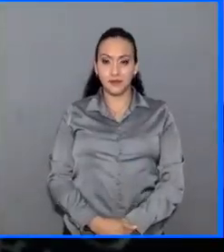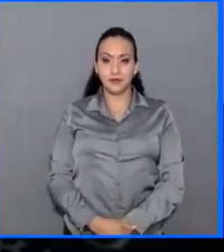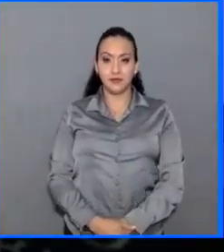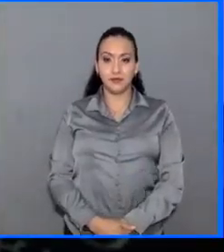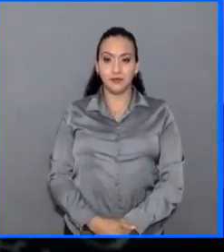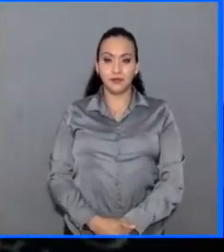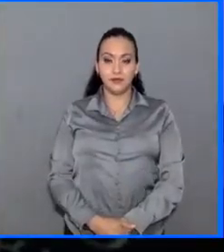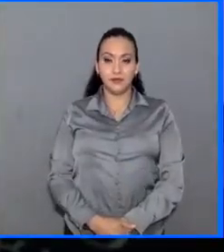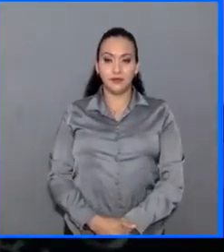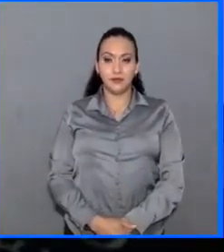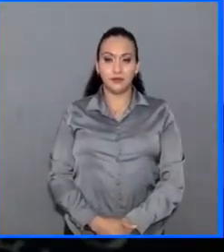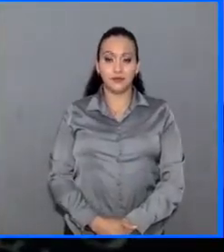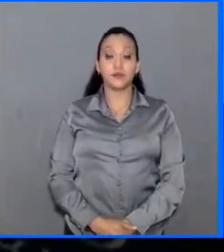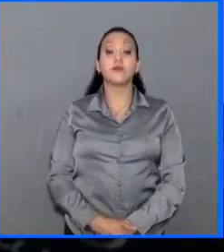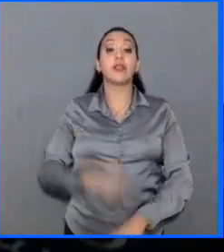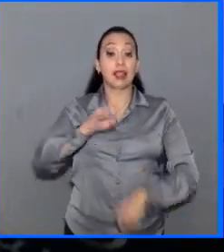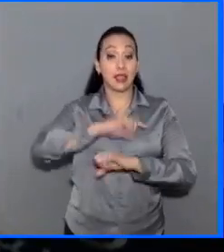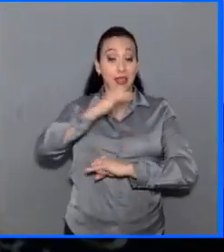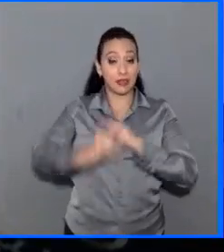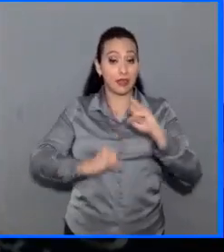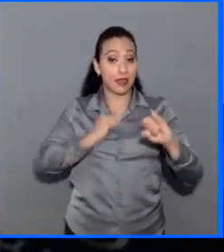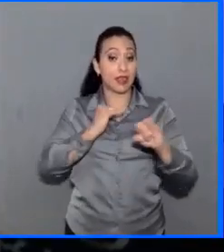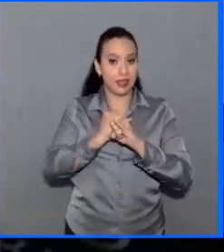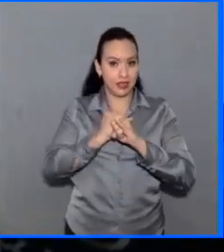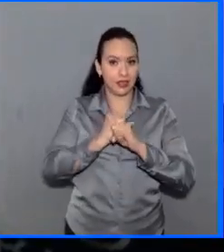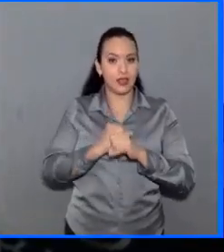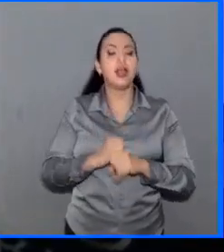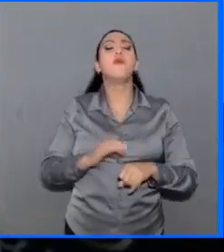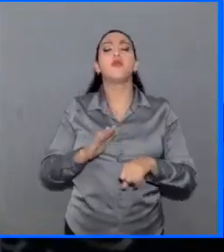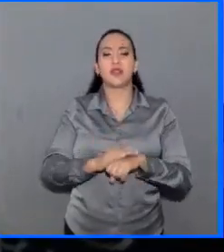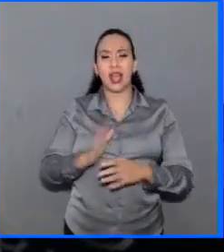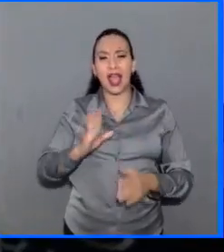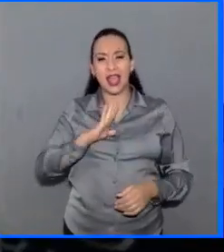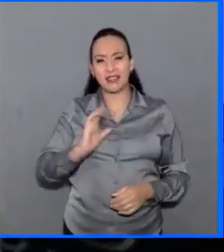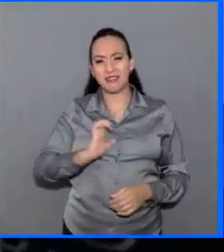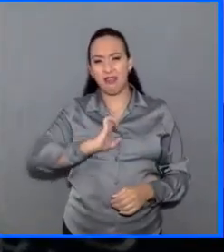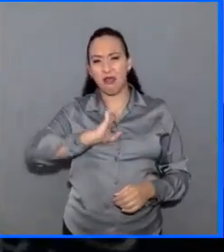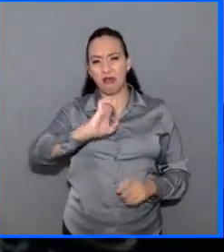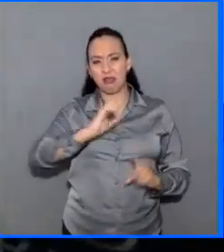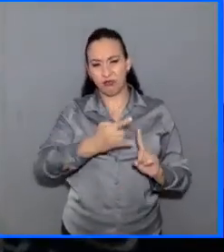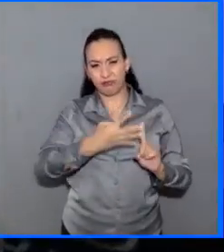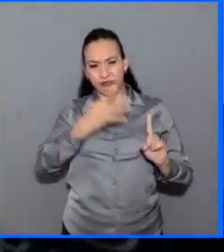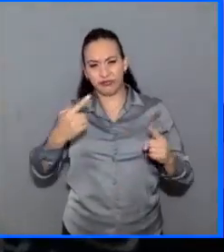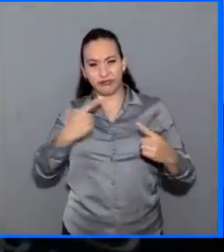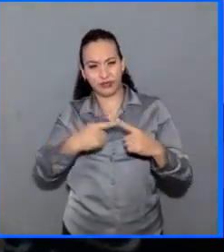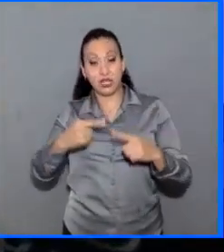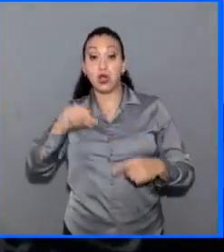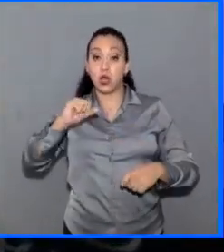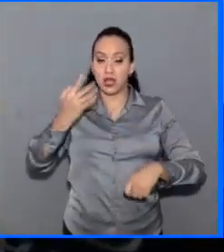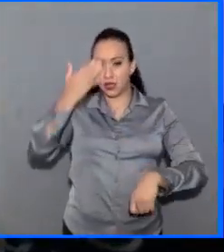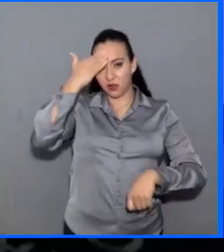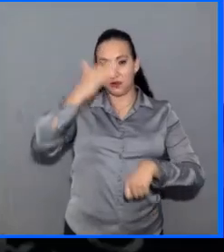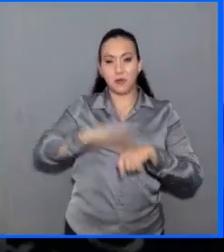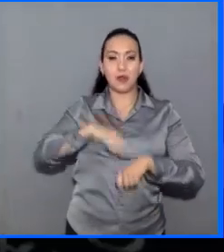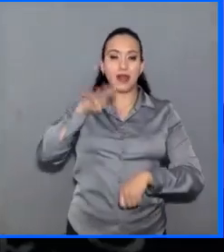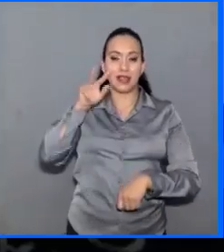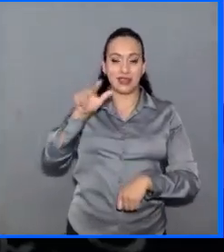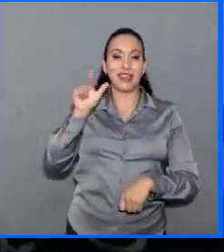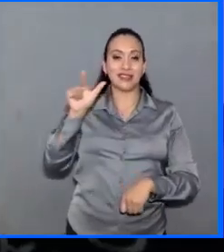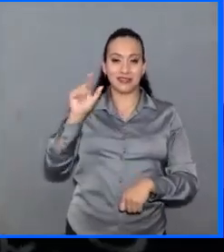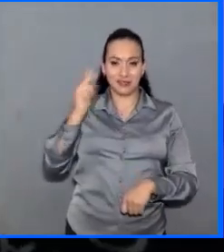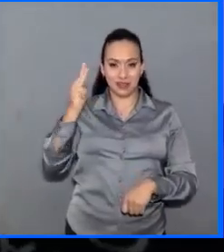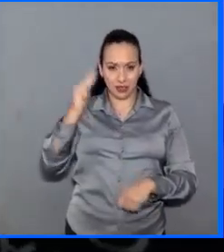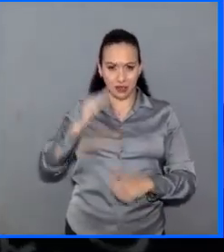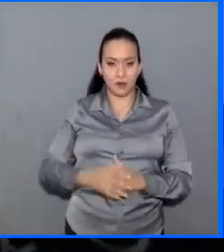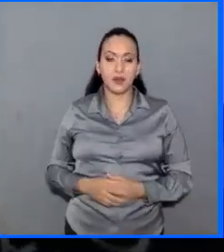En el marco del Día Internacional contra la Homofobia, Transfobia y Bifobia, que se conmemora el 17 de mayo, la Suprema Corte llevó a cabo